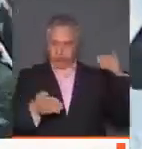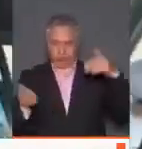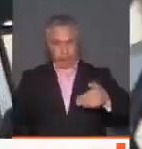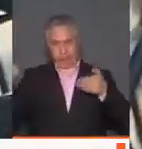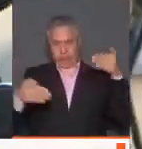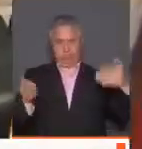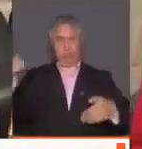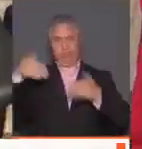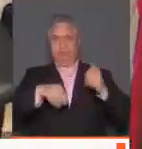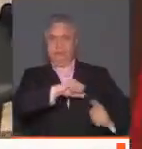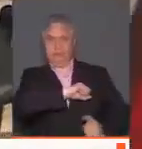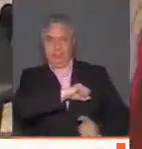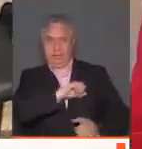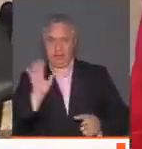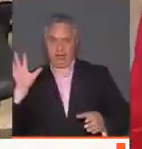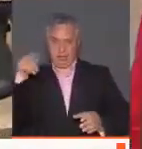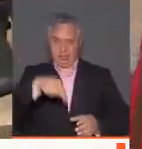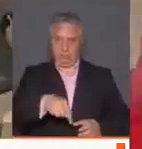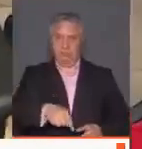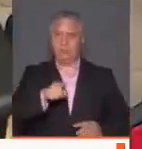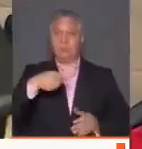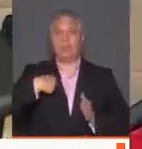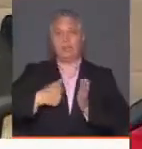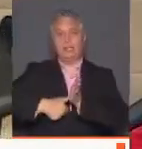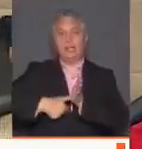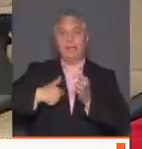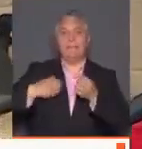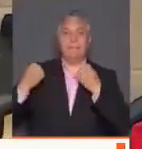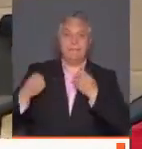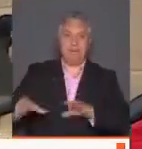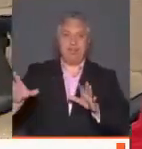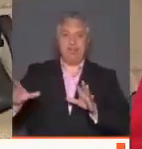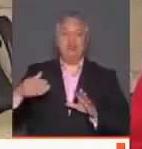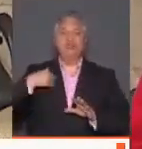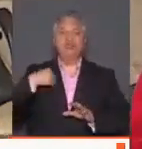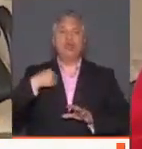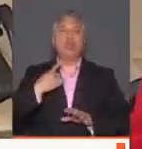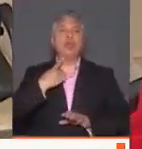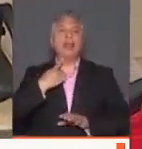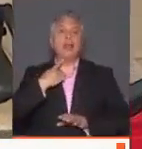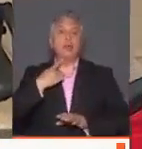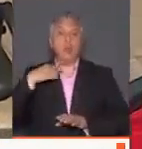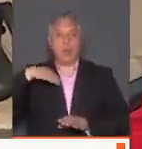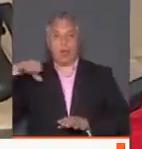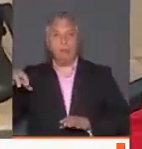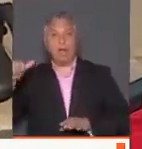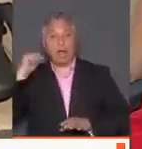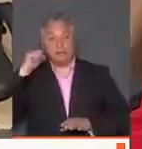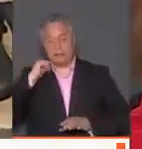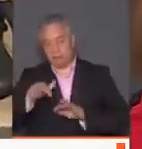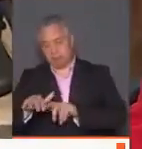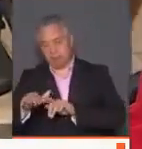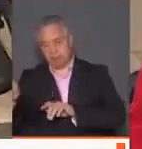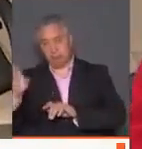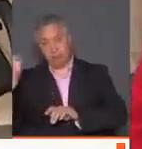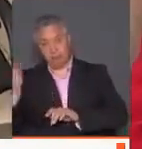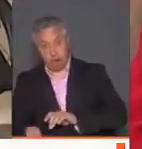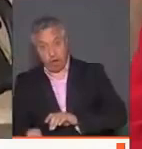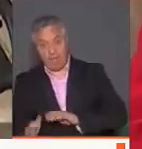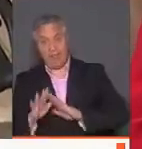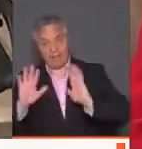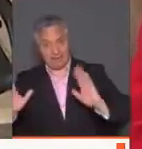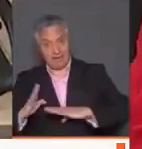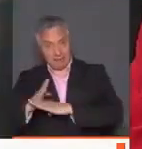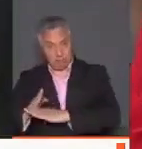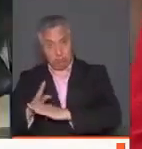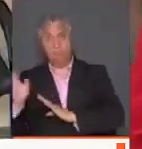metropolitana. Me vine a sacar la cédula de identidad que se me extravió. Tenés con la comuna de Quilicura y ayer fui a bloquearla y me dieron la palabra acá. Así que vine hoy día para acá